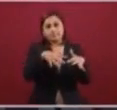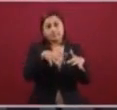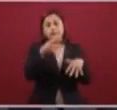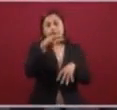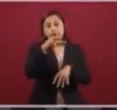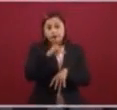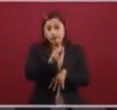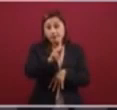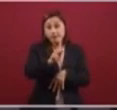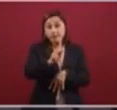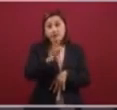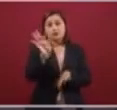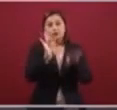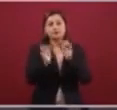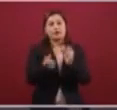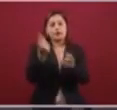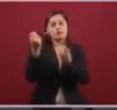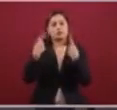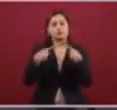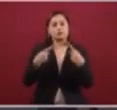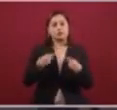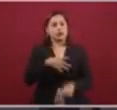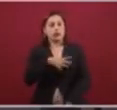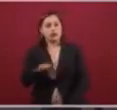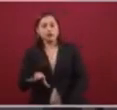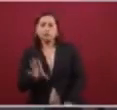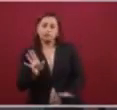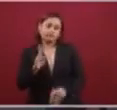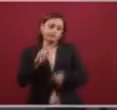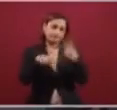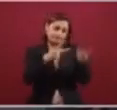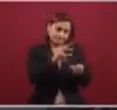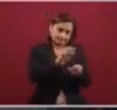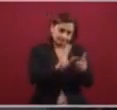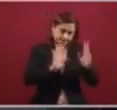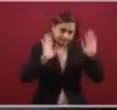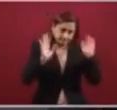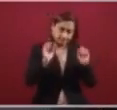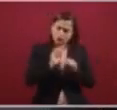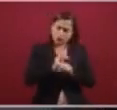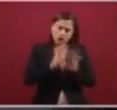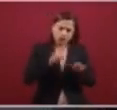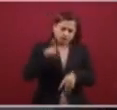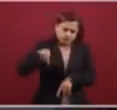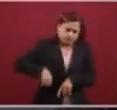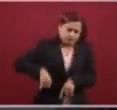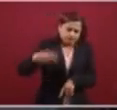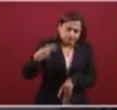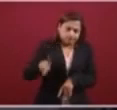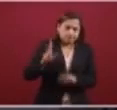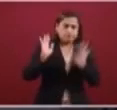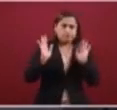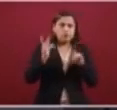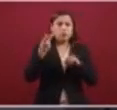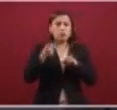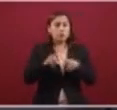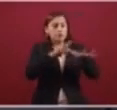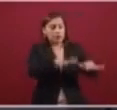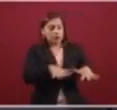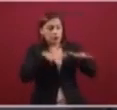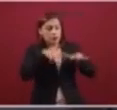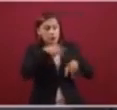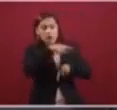se oponen porque tienen que intereses pero toda la gente aprobó